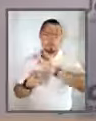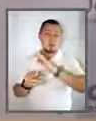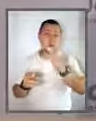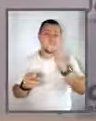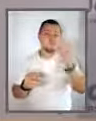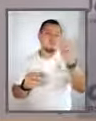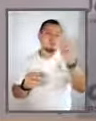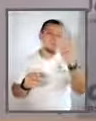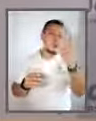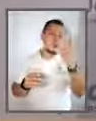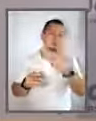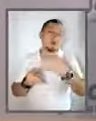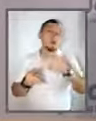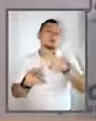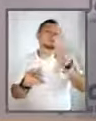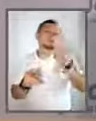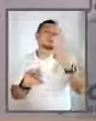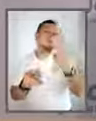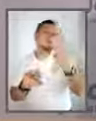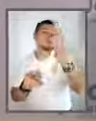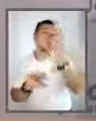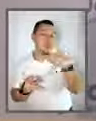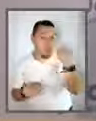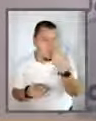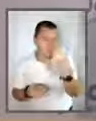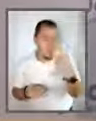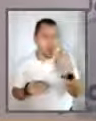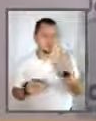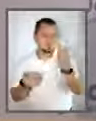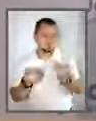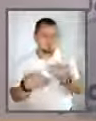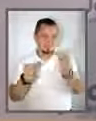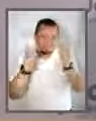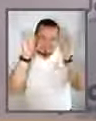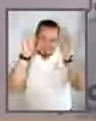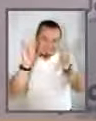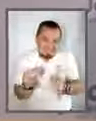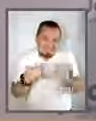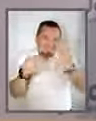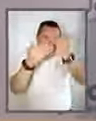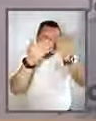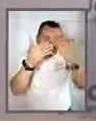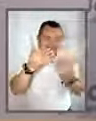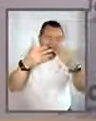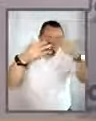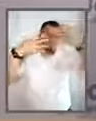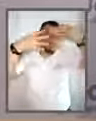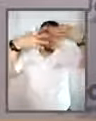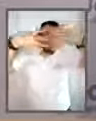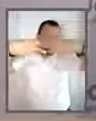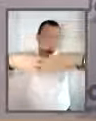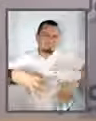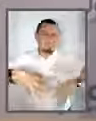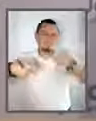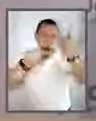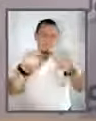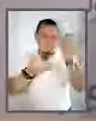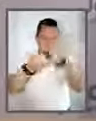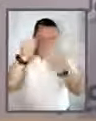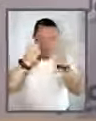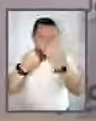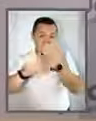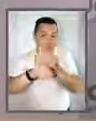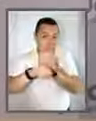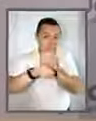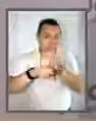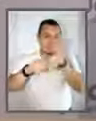desde 24 hasta 72 horas, porque hay que decirlo también que cuando se está estudiando el resultado de una prueba, si esta no